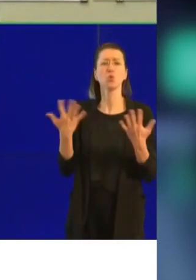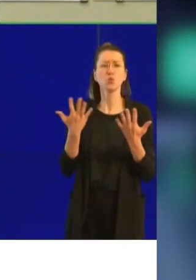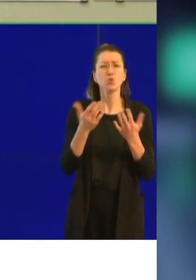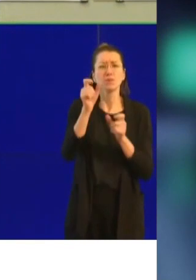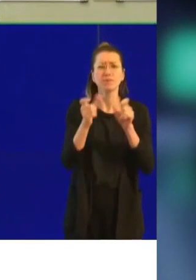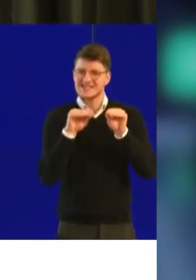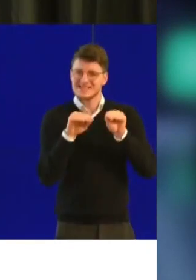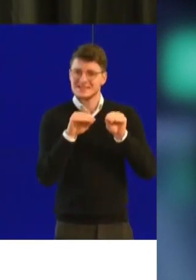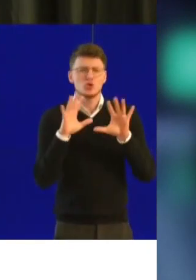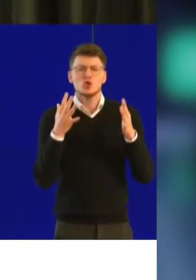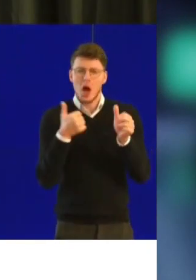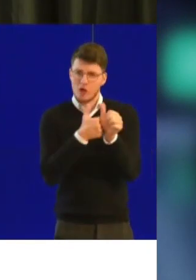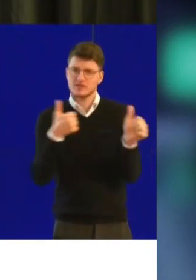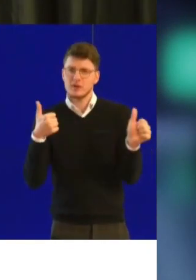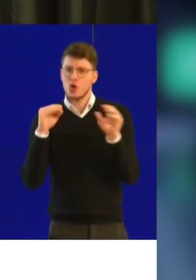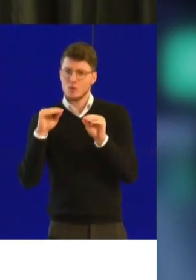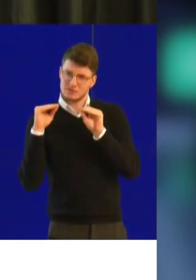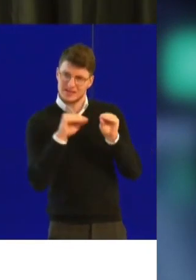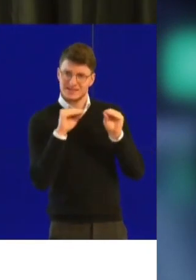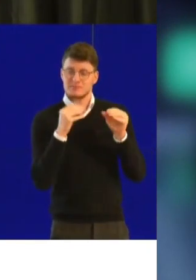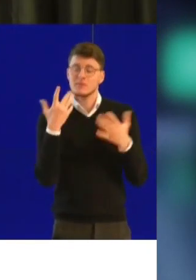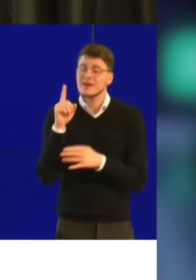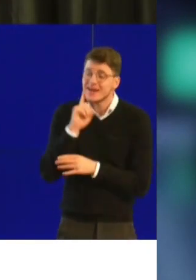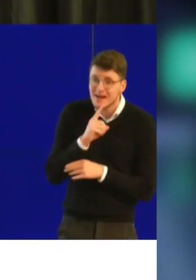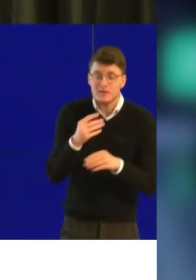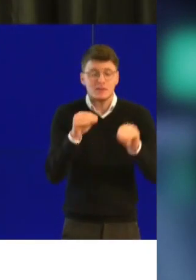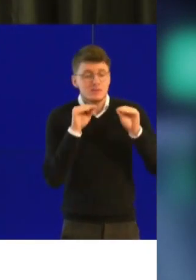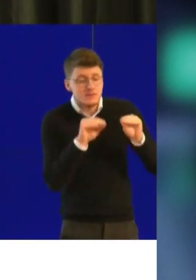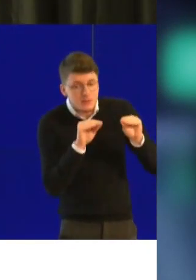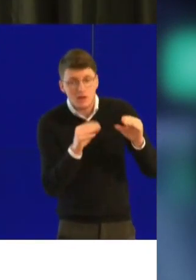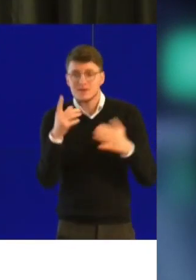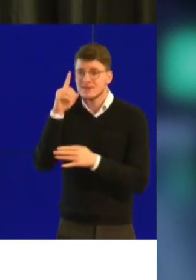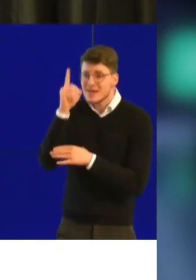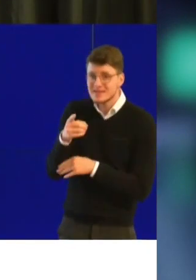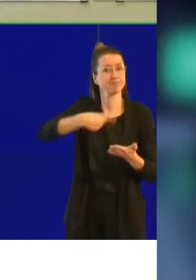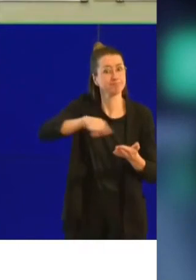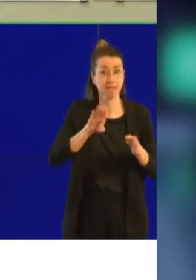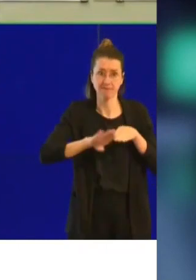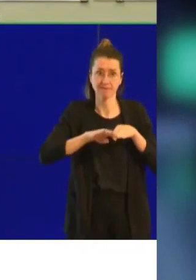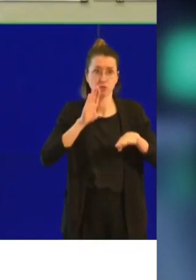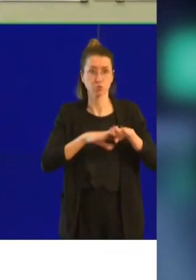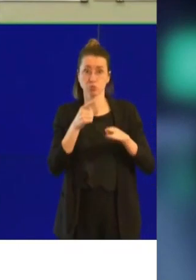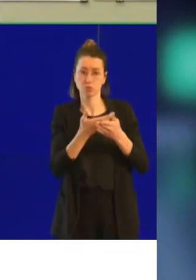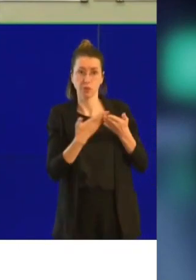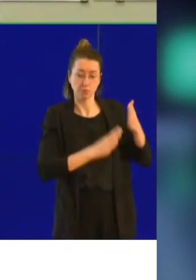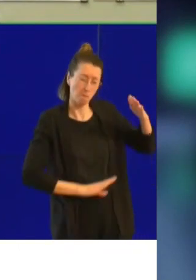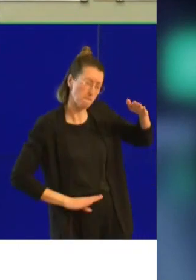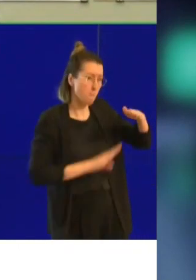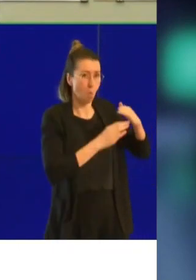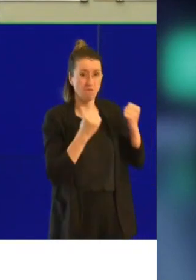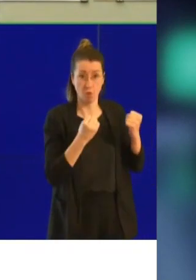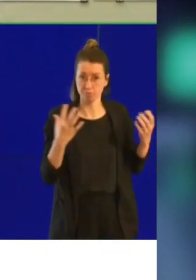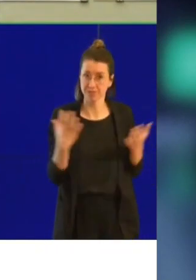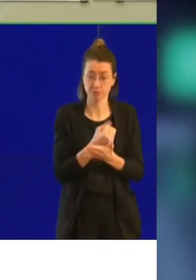ningún test a estas personas. Según los expertos, así se puede tener una imagen mucho más rigurosa del verdadero alcance de